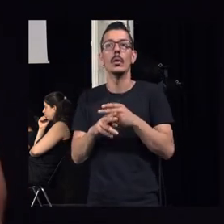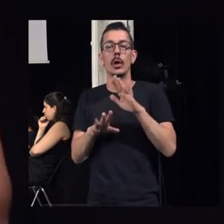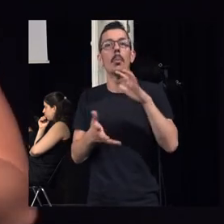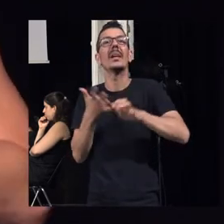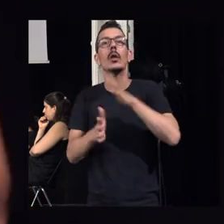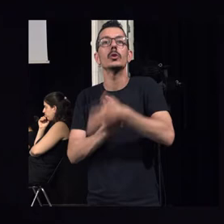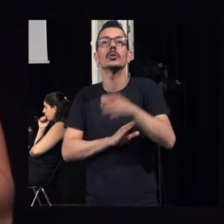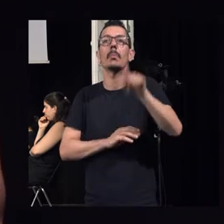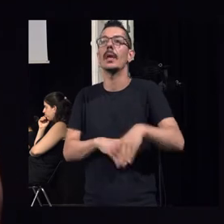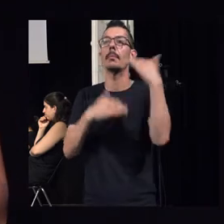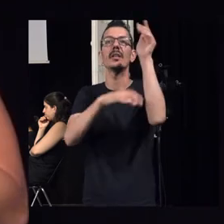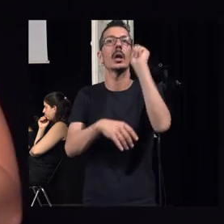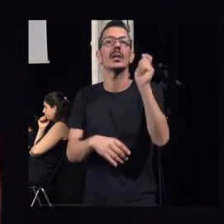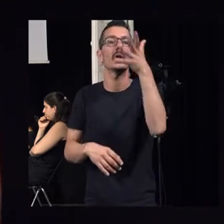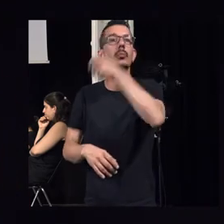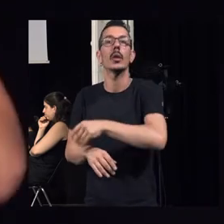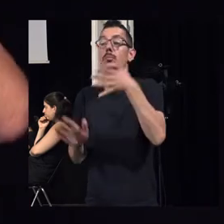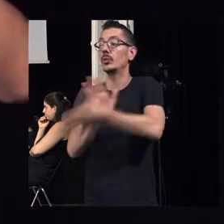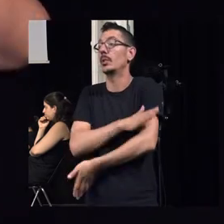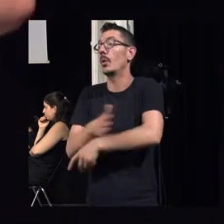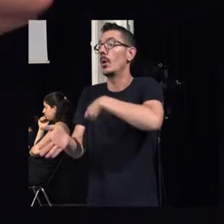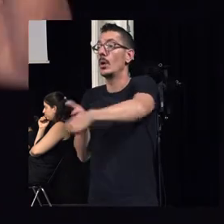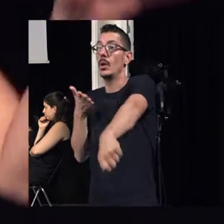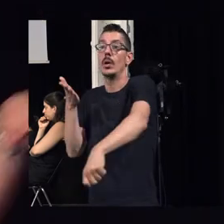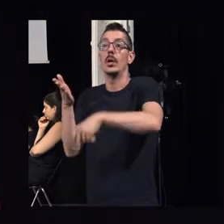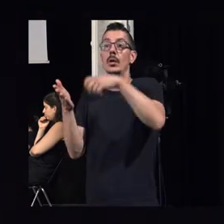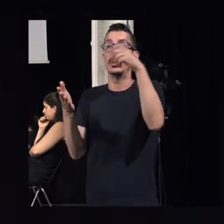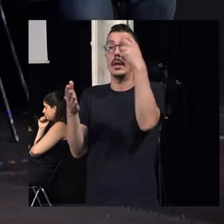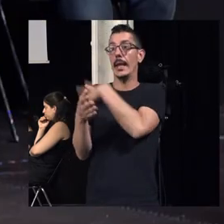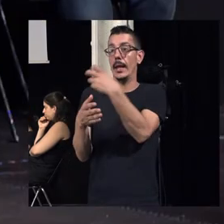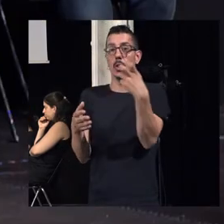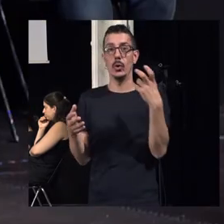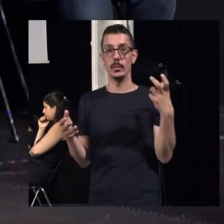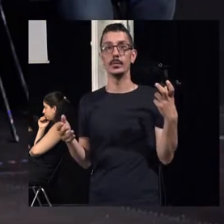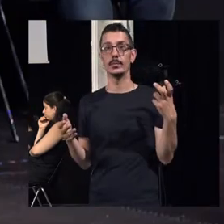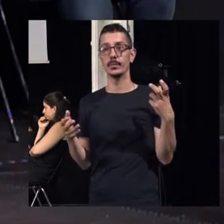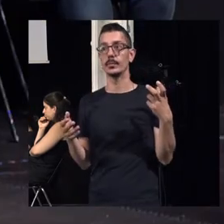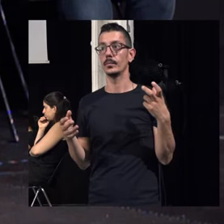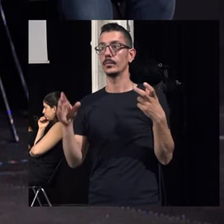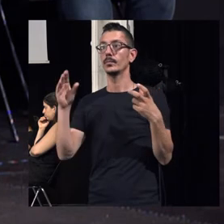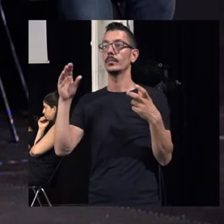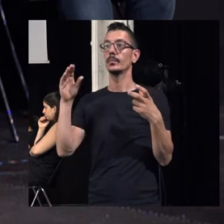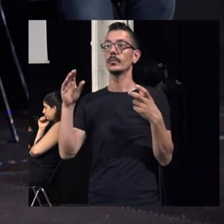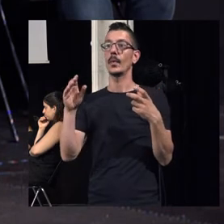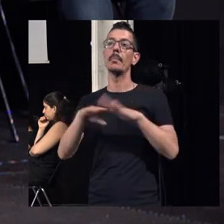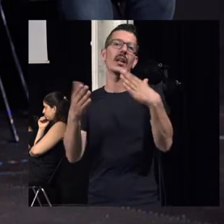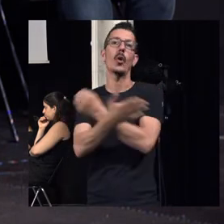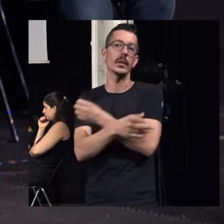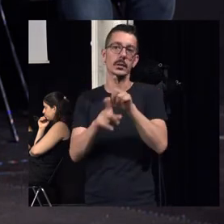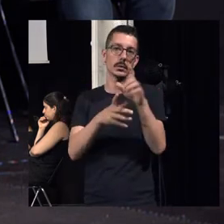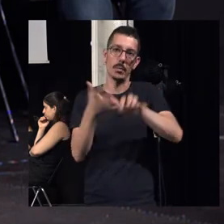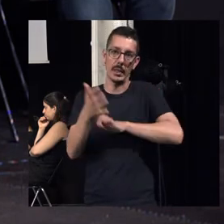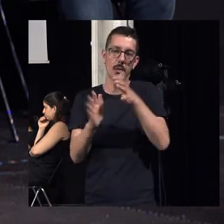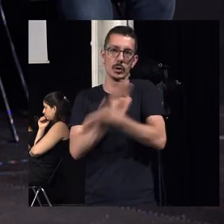porque evidentemente cobras en negro y te piden, si ya para todas nosotras es complicado por el precio, por lo que tenemos que